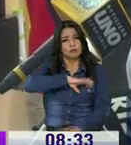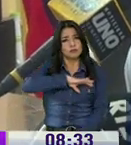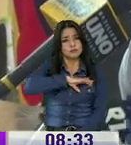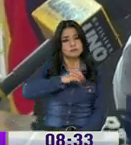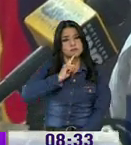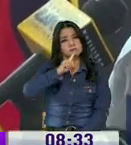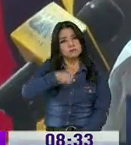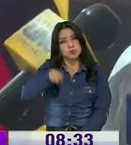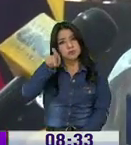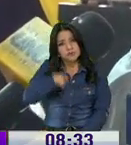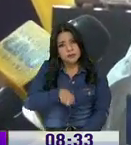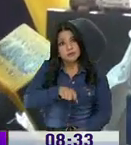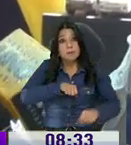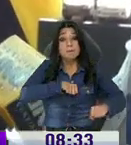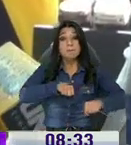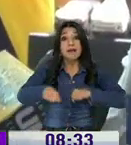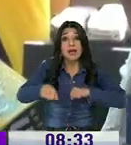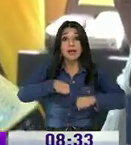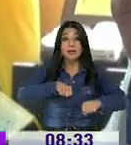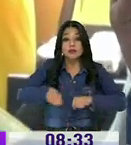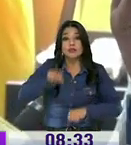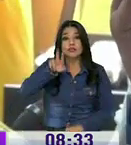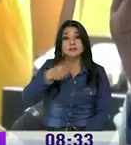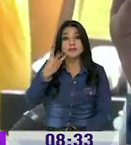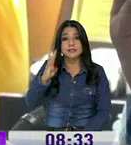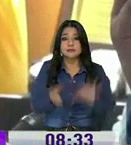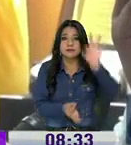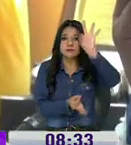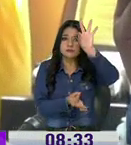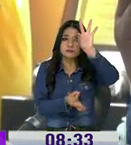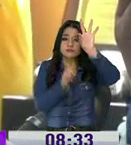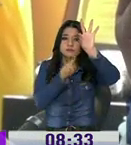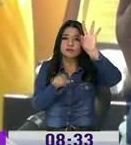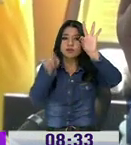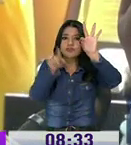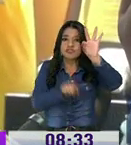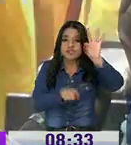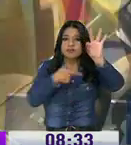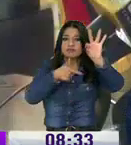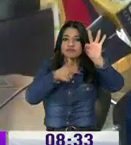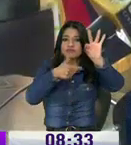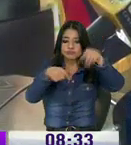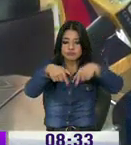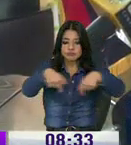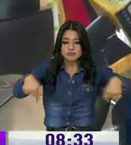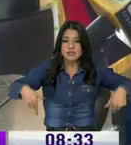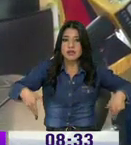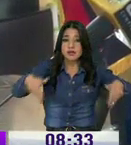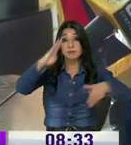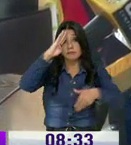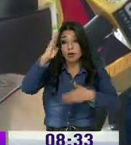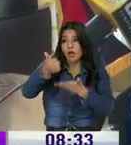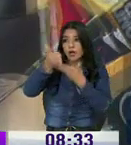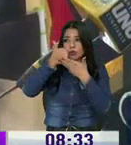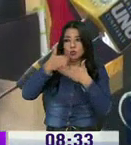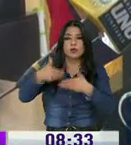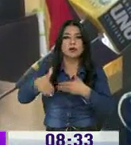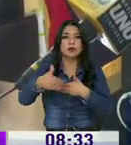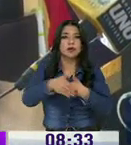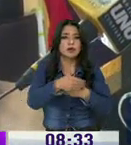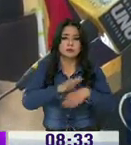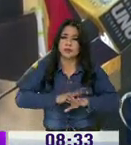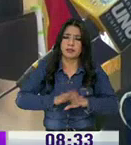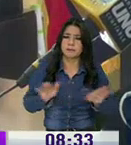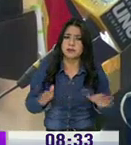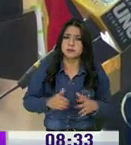2016, mayo del 2016, que está prohibido hacer olivar en la vía pública. La policía nos estaba ayudando a liberar la vía. Ese video